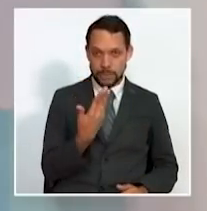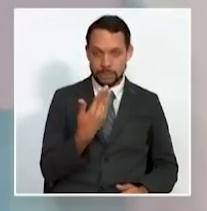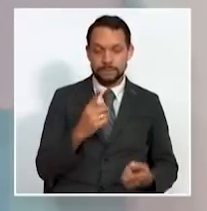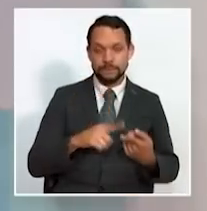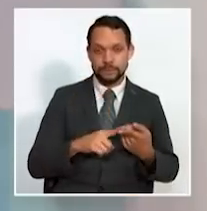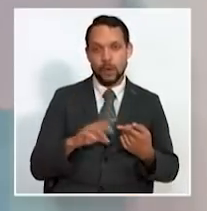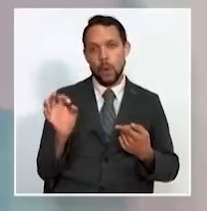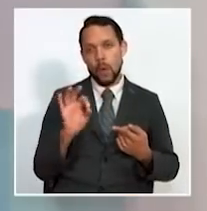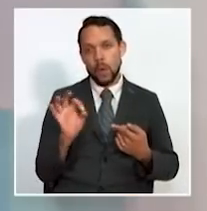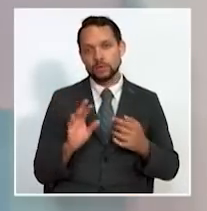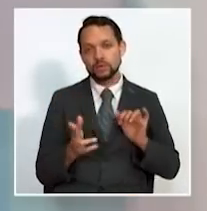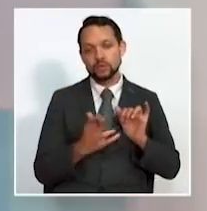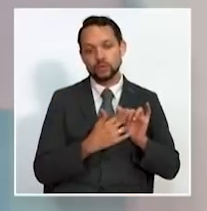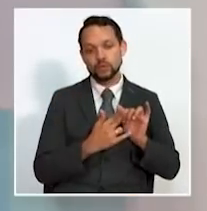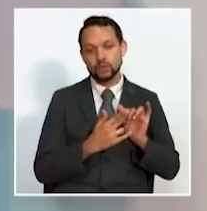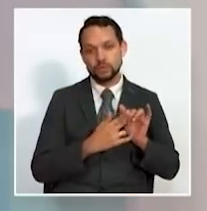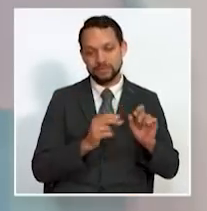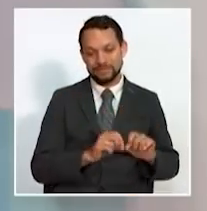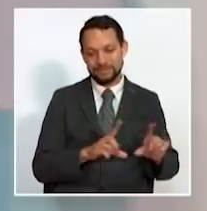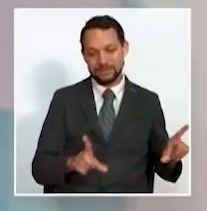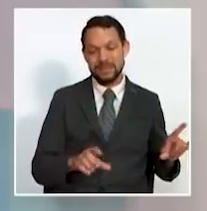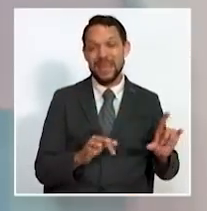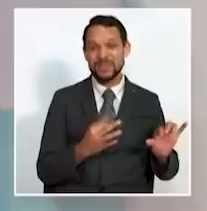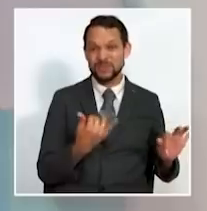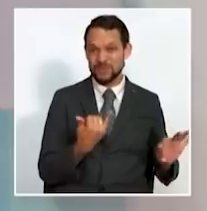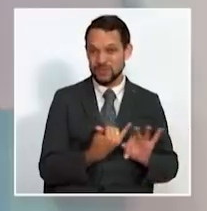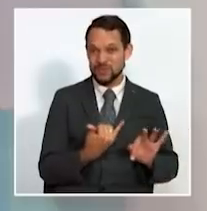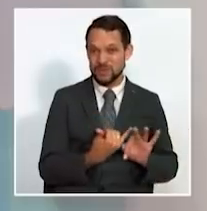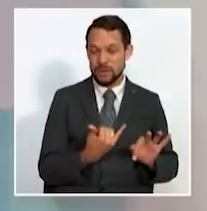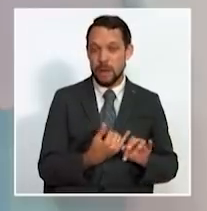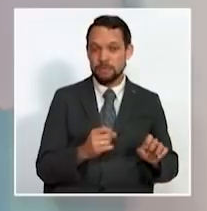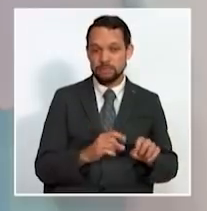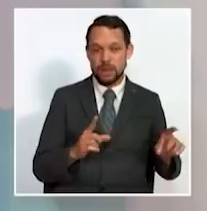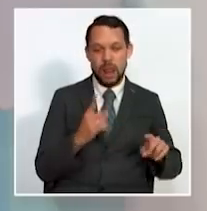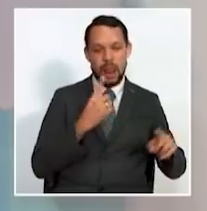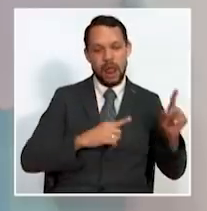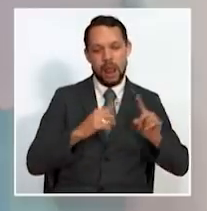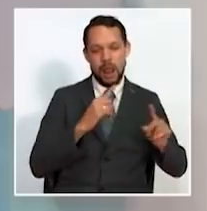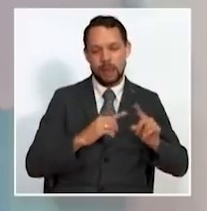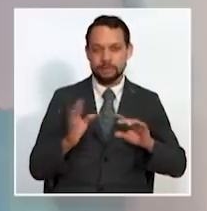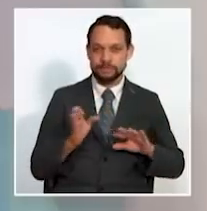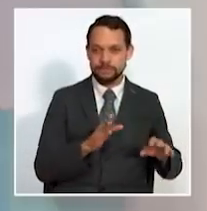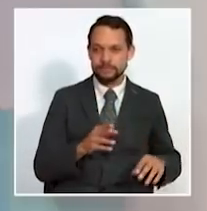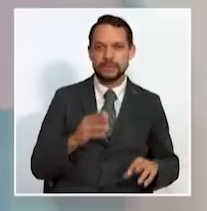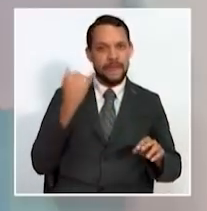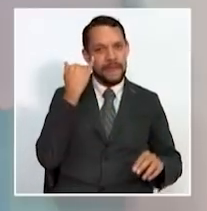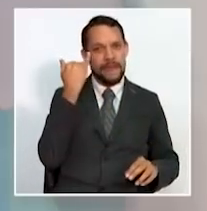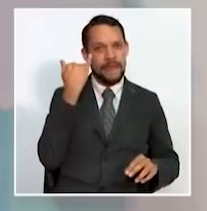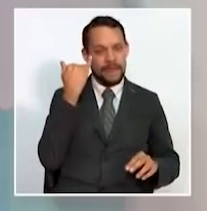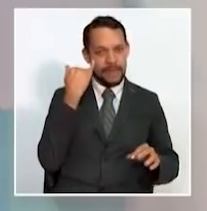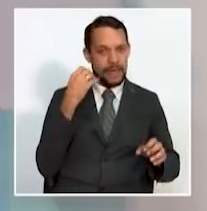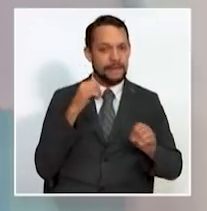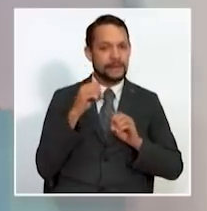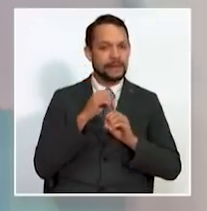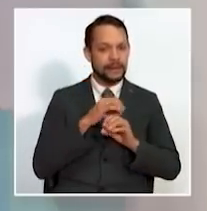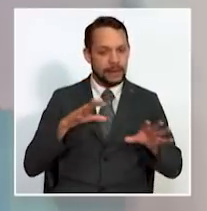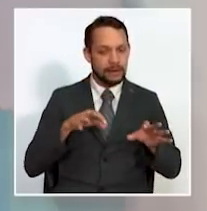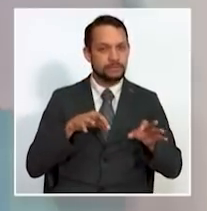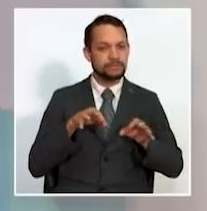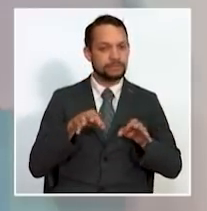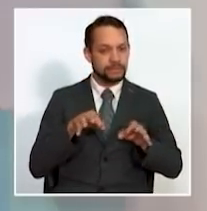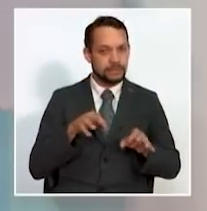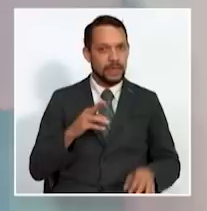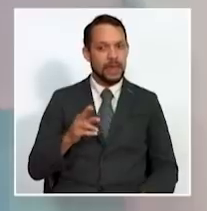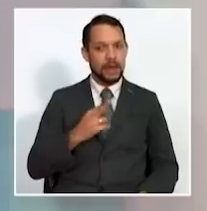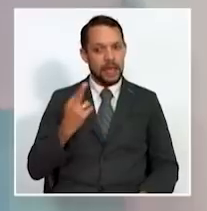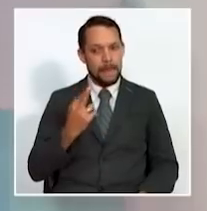días se encuentran estos programas en YouTube buscando Dr. Rojas, y la idea es que puedan repetir muchos de estos videos, porque muchas